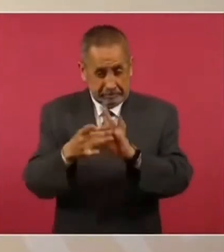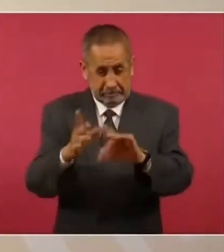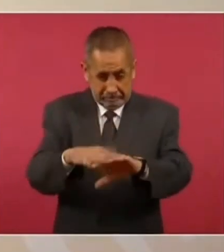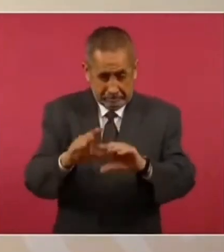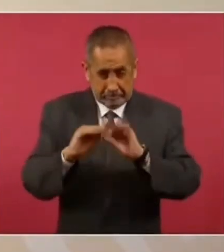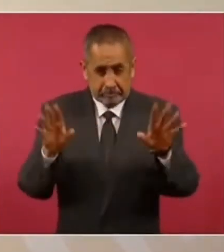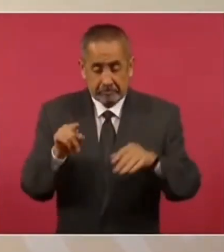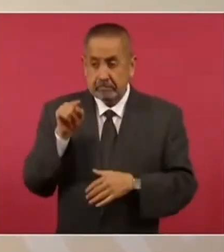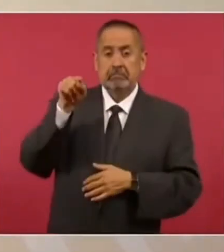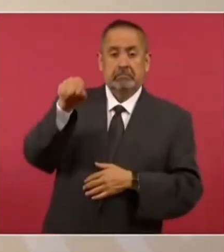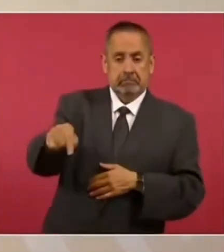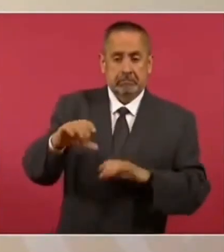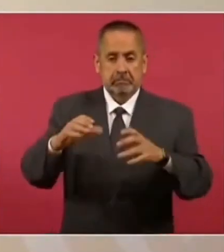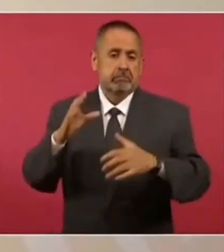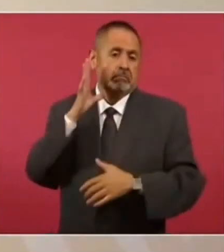en el Congreso